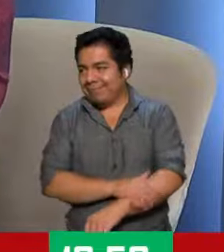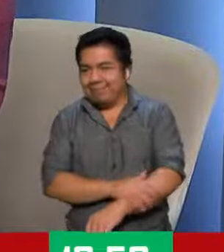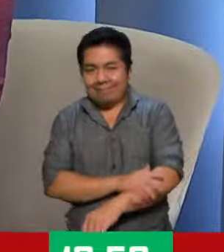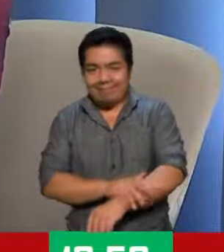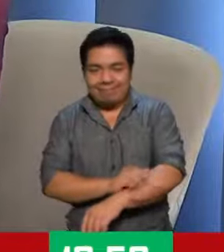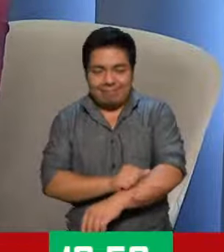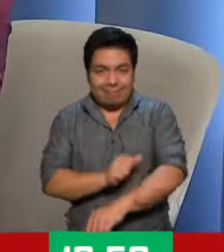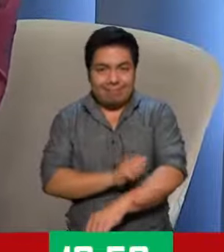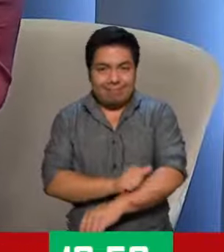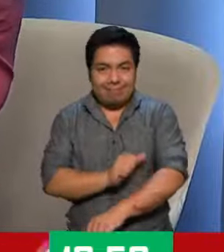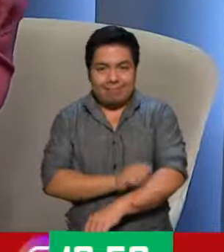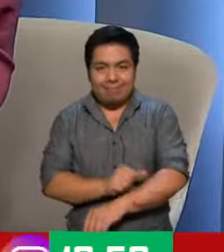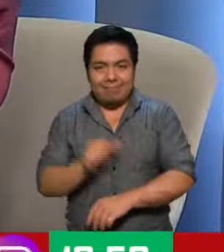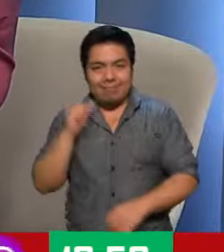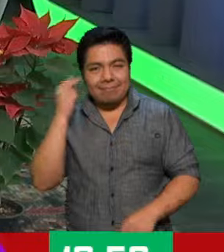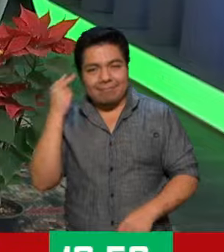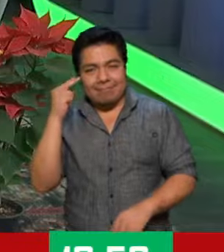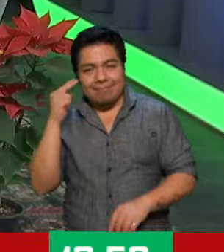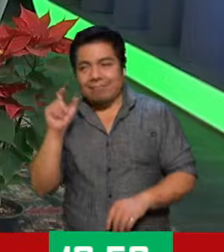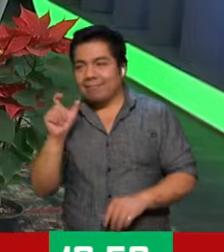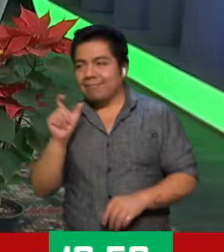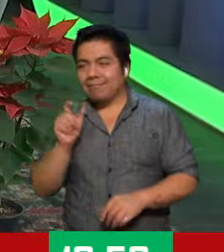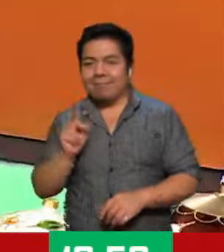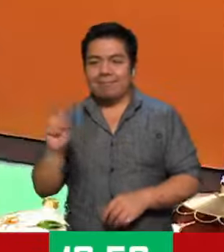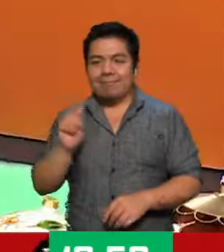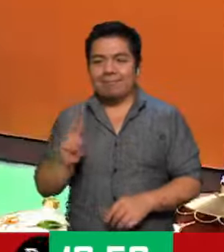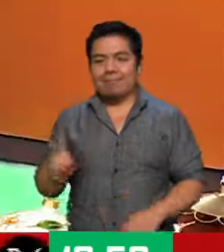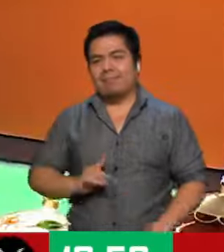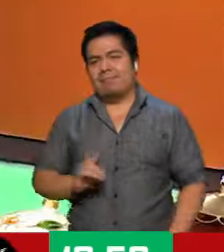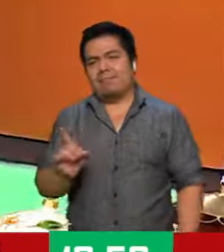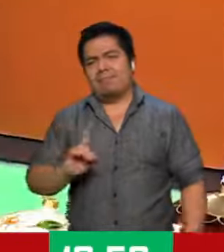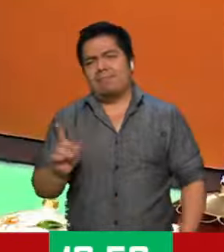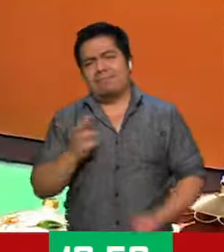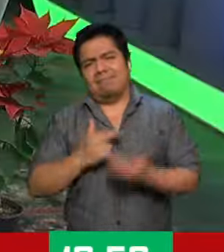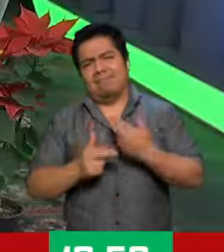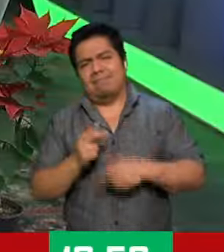¿Cuándo te regresas a Veracruz? El viernes. No, no, no te regreses. Oiga, vamos.